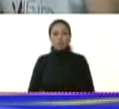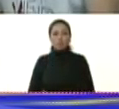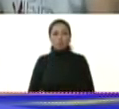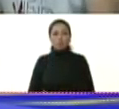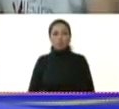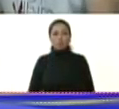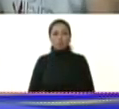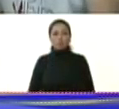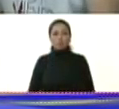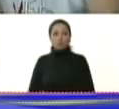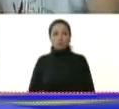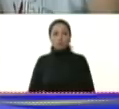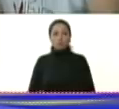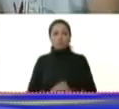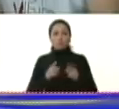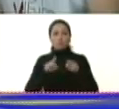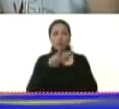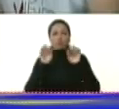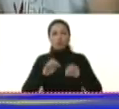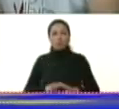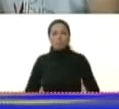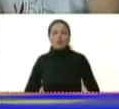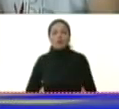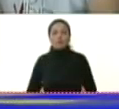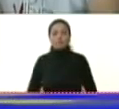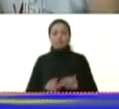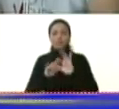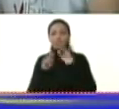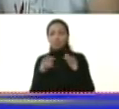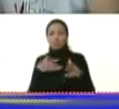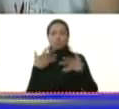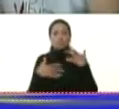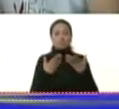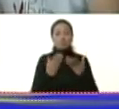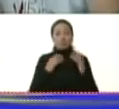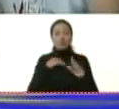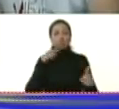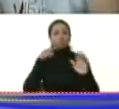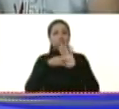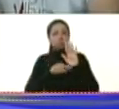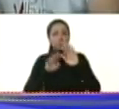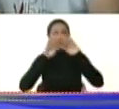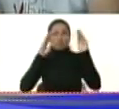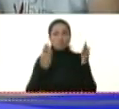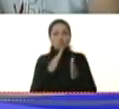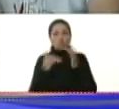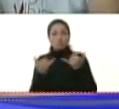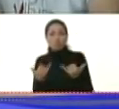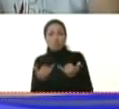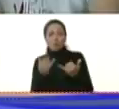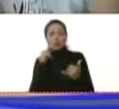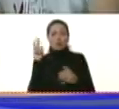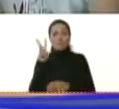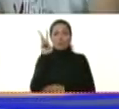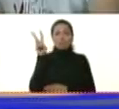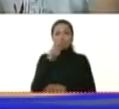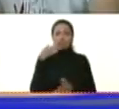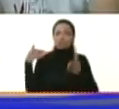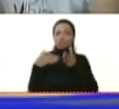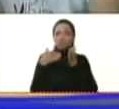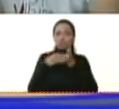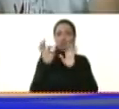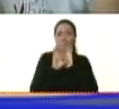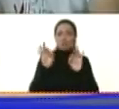distribuyendo riqueza, sembrando patria nueva y dándole una lección al mundo de que con Venezuela no se metan, porque